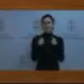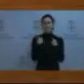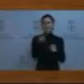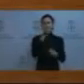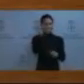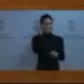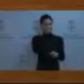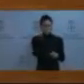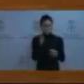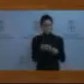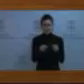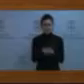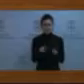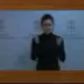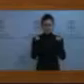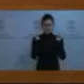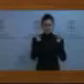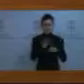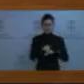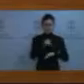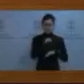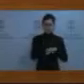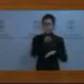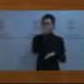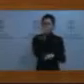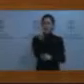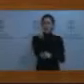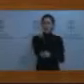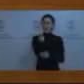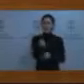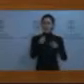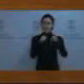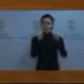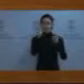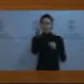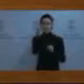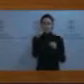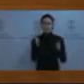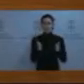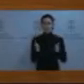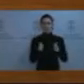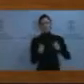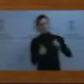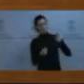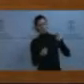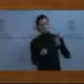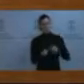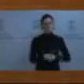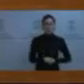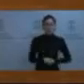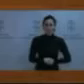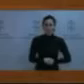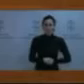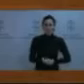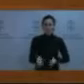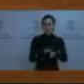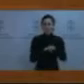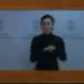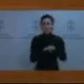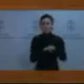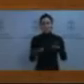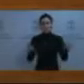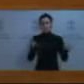legítima y democráticamente han tenido el respaldo de los asturianos, perdone usted que le diga que eso es una